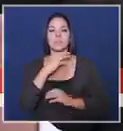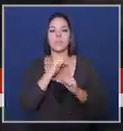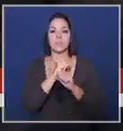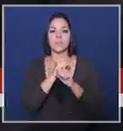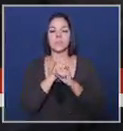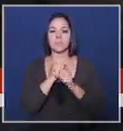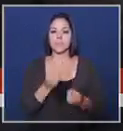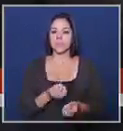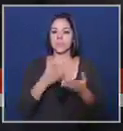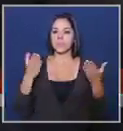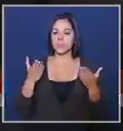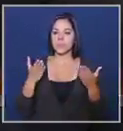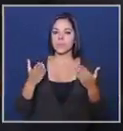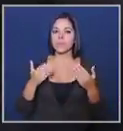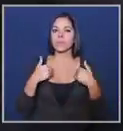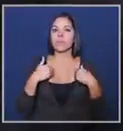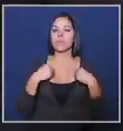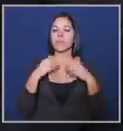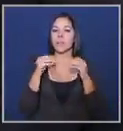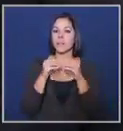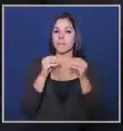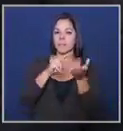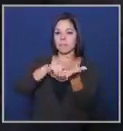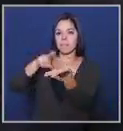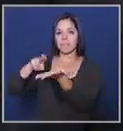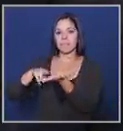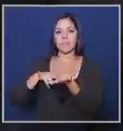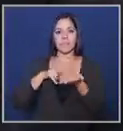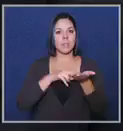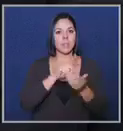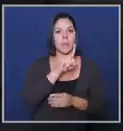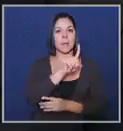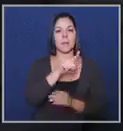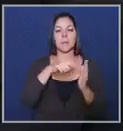ha roto el récord histórico de nombramientos.